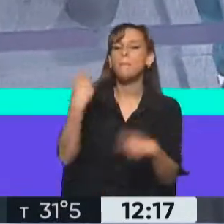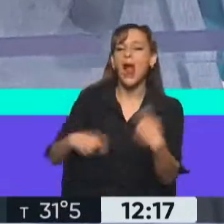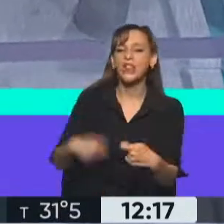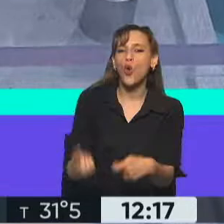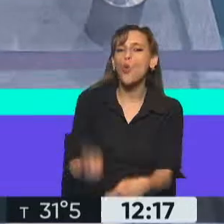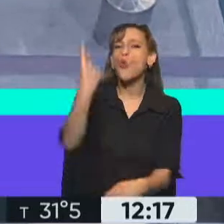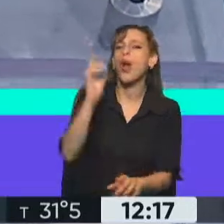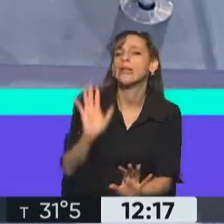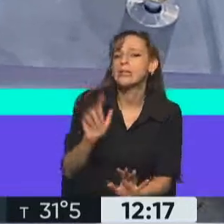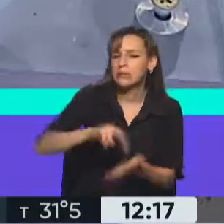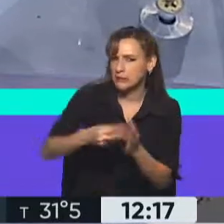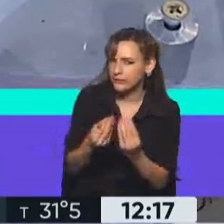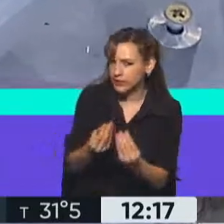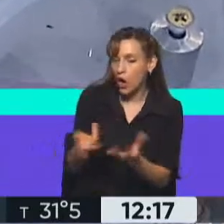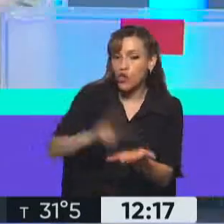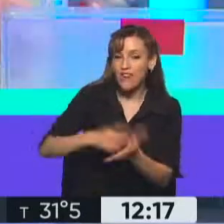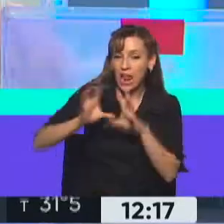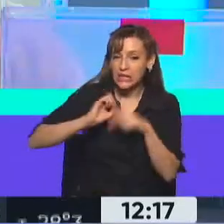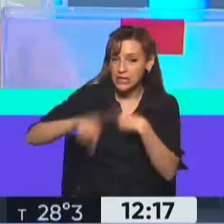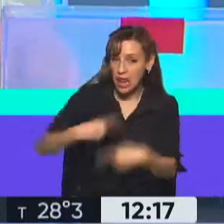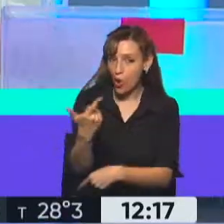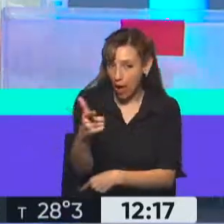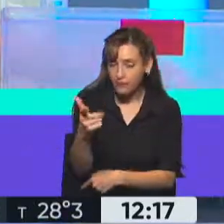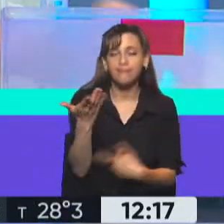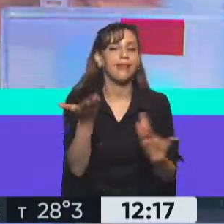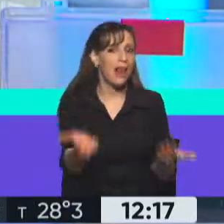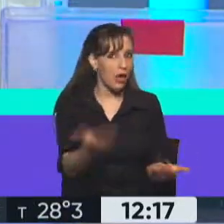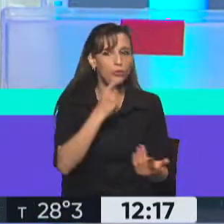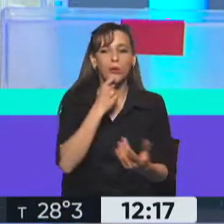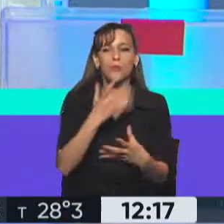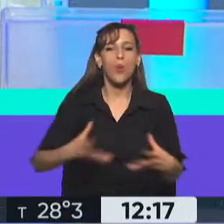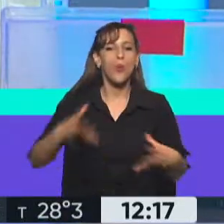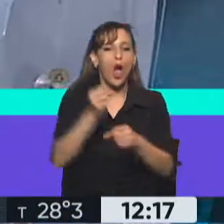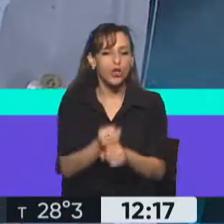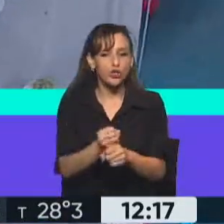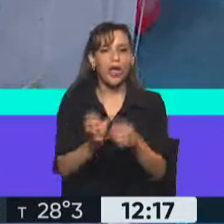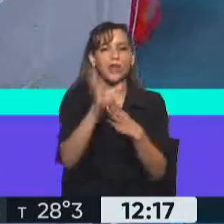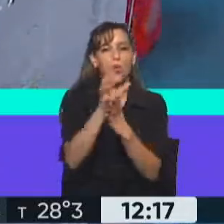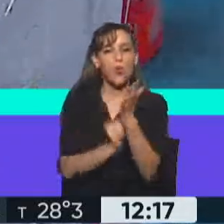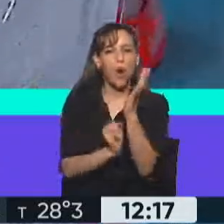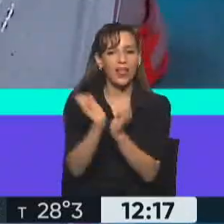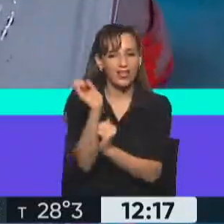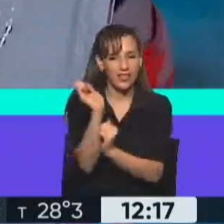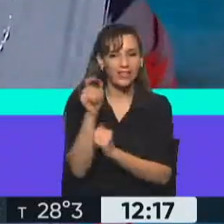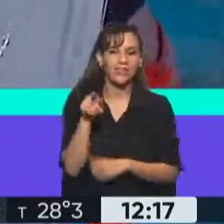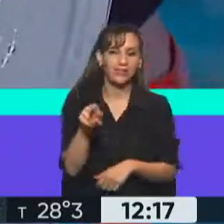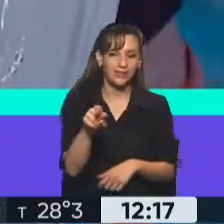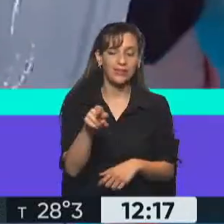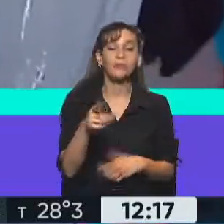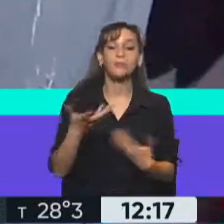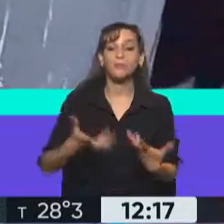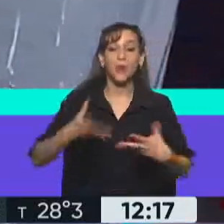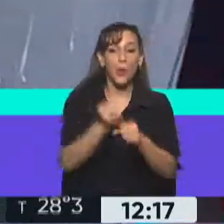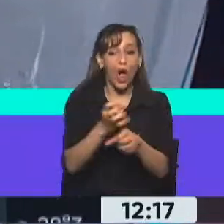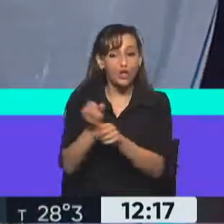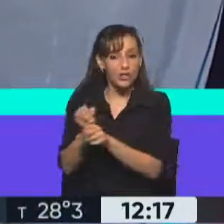el plástico que no lo reutilizamos exacto las bolsitas estos guantes bolsitas que recibimos en